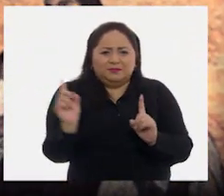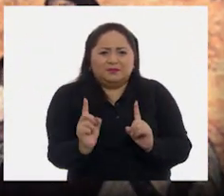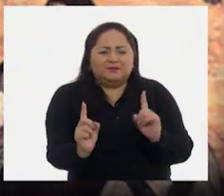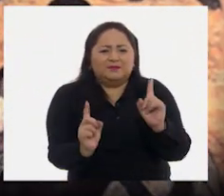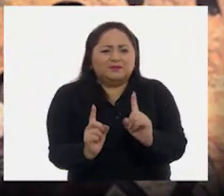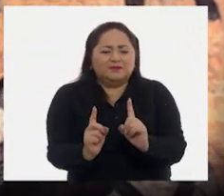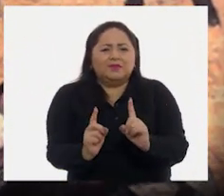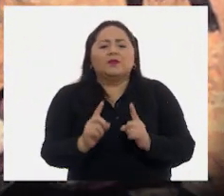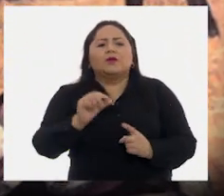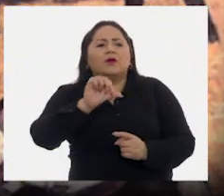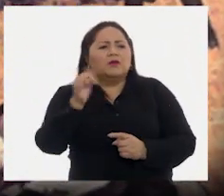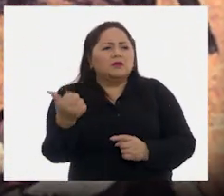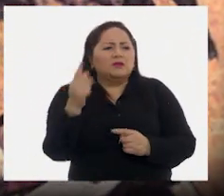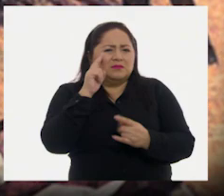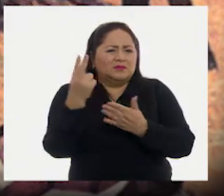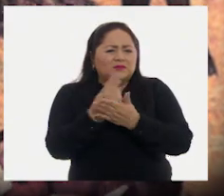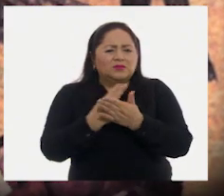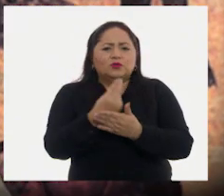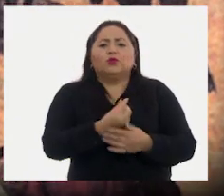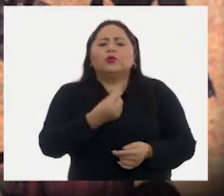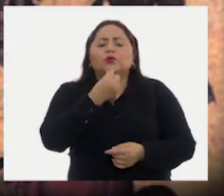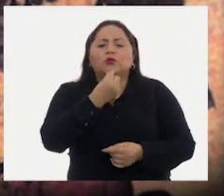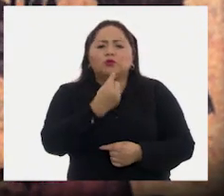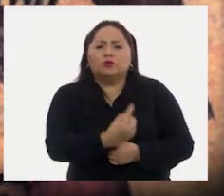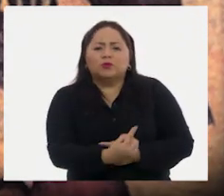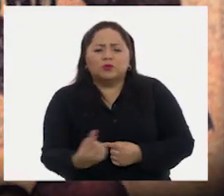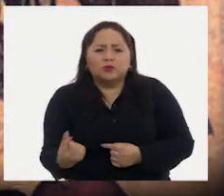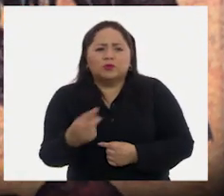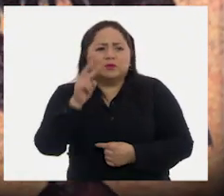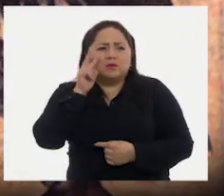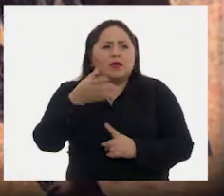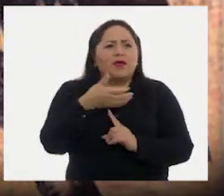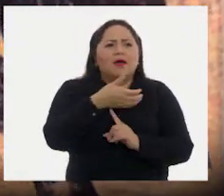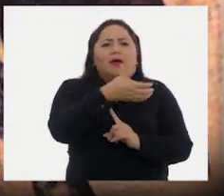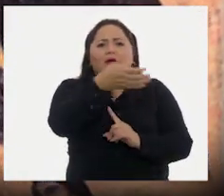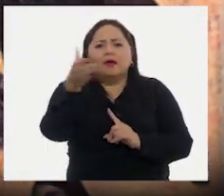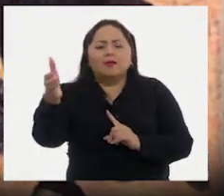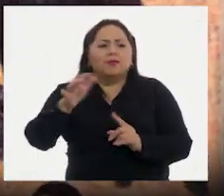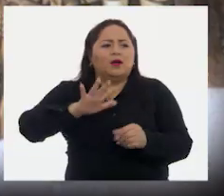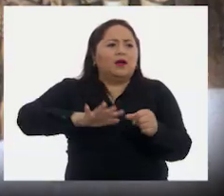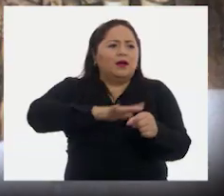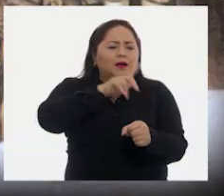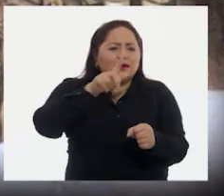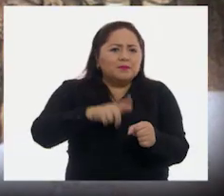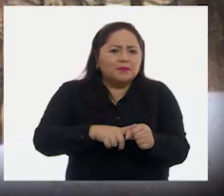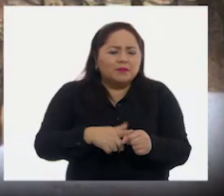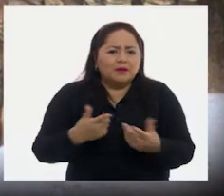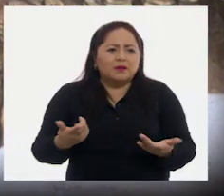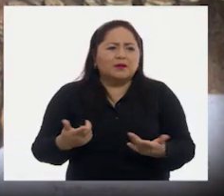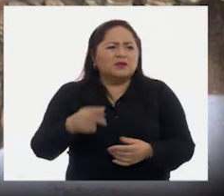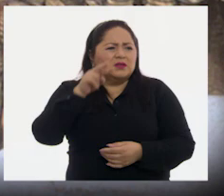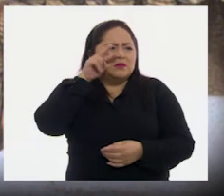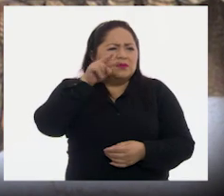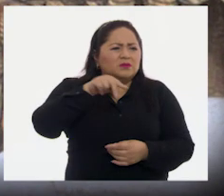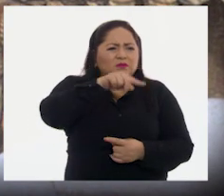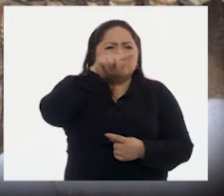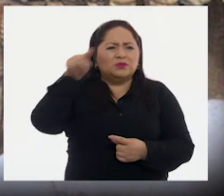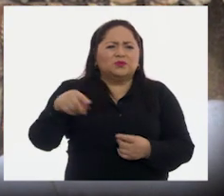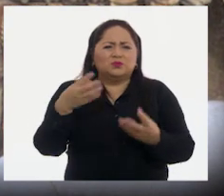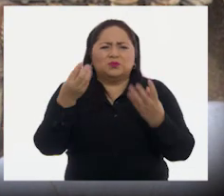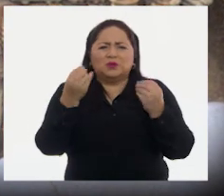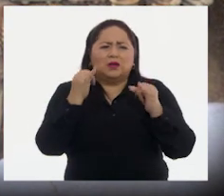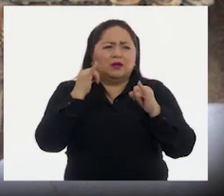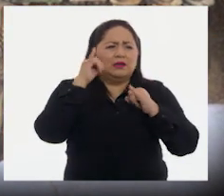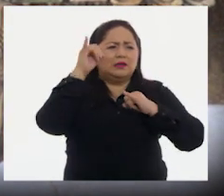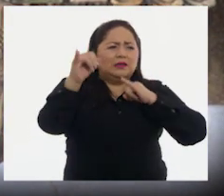¿verdad?, a los niños, ¿no? Se ve el campo, se ven los animales, se ven a lo